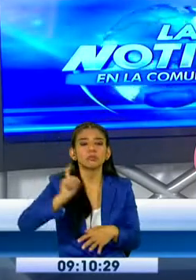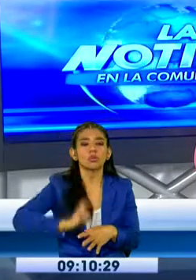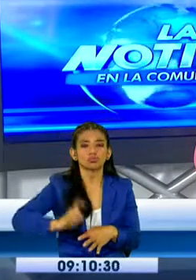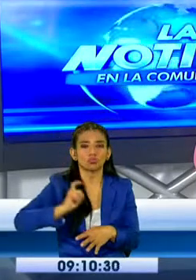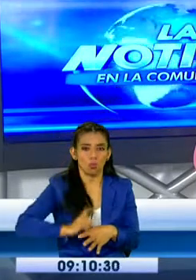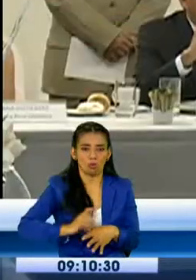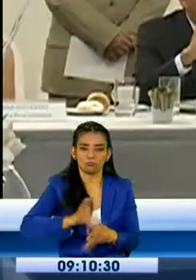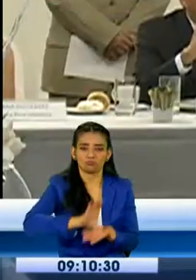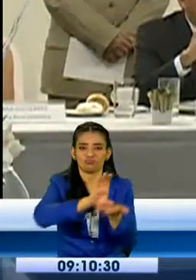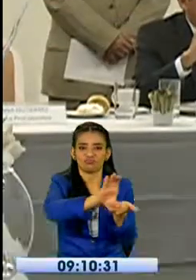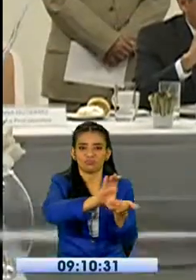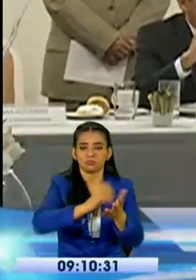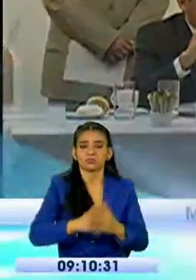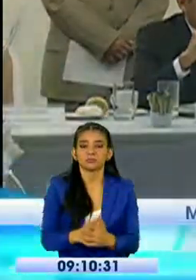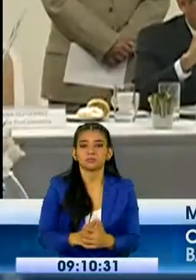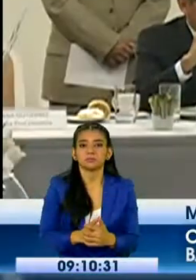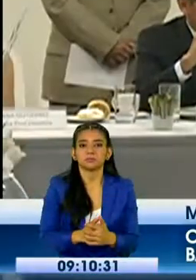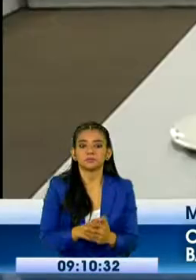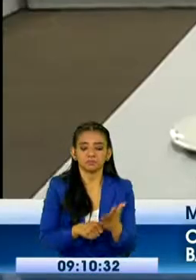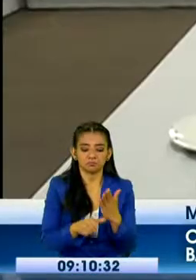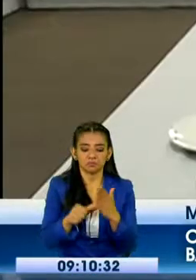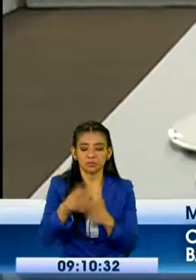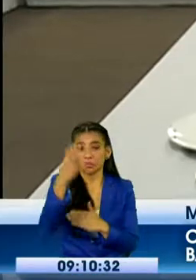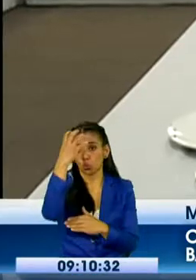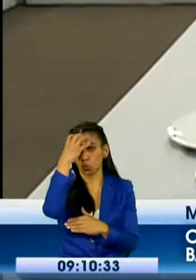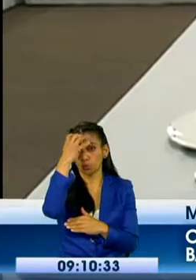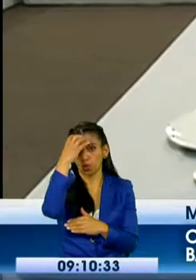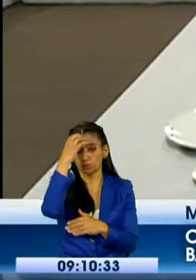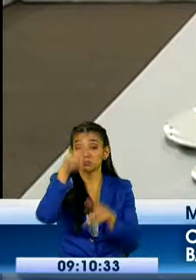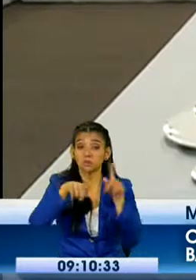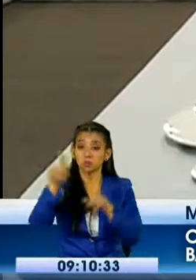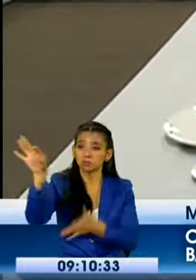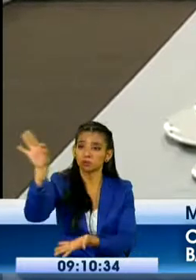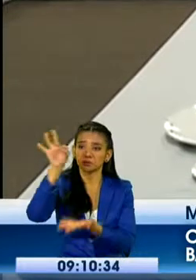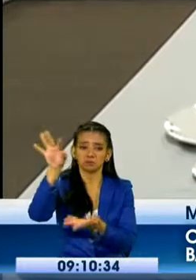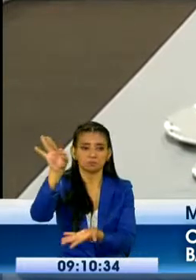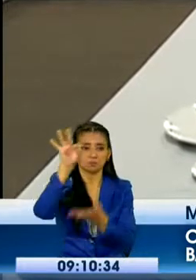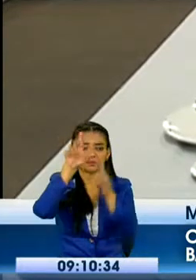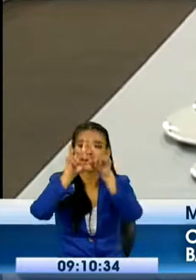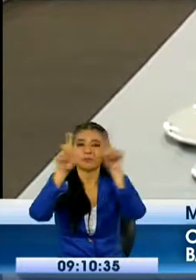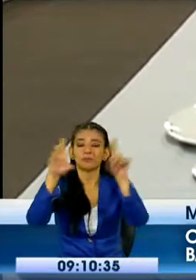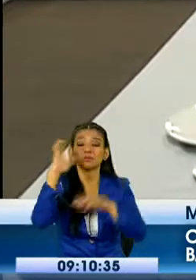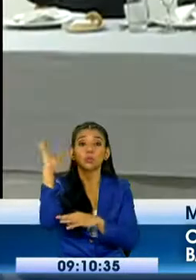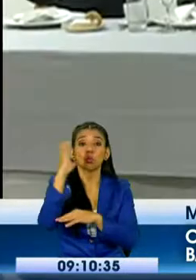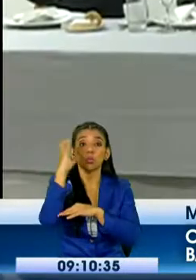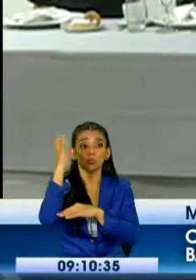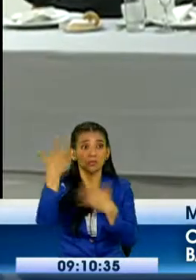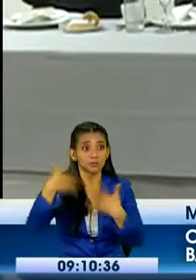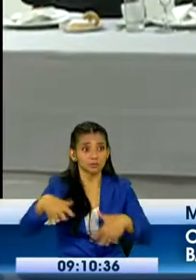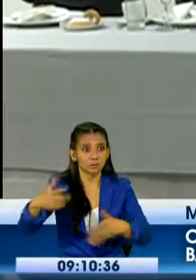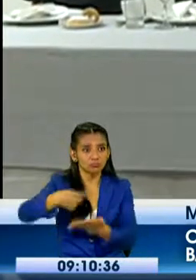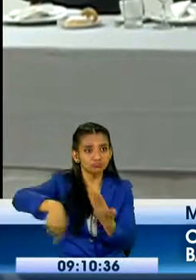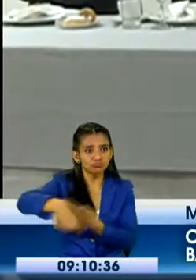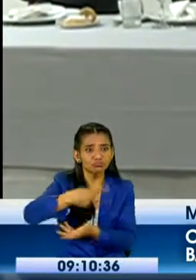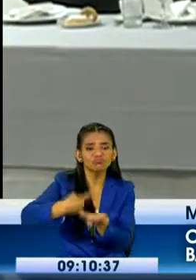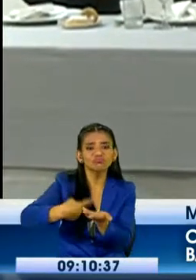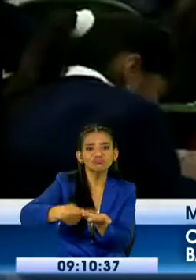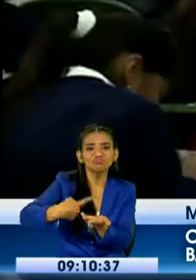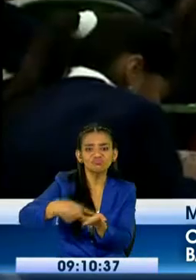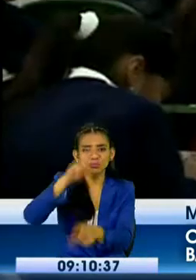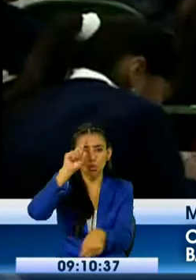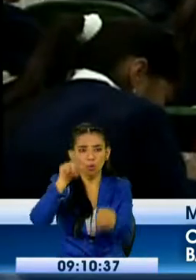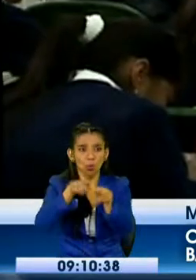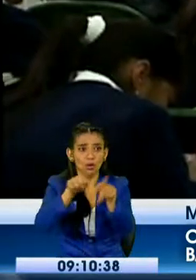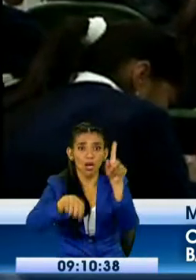básico. El Ministerio de Educación, junto a representantes del sector empresarial colombiano, buscan consolidar un acuerdo para